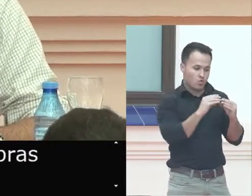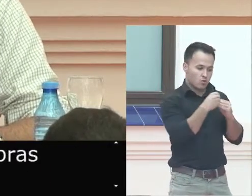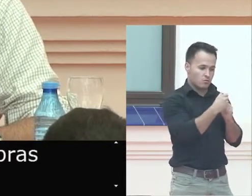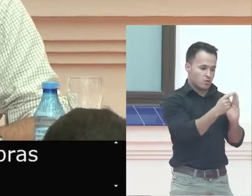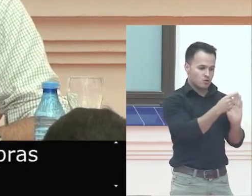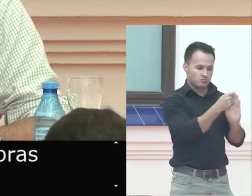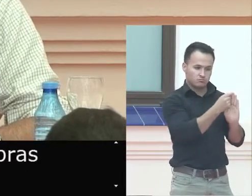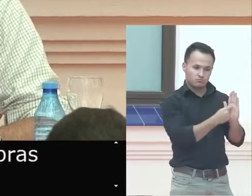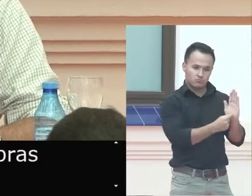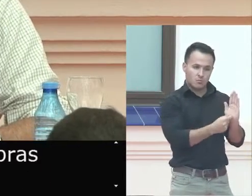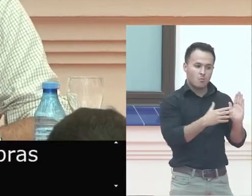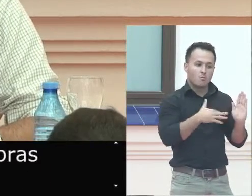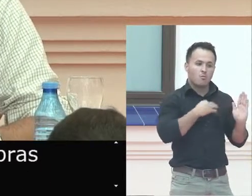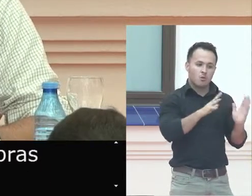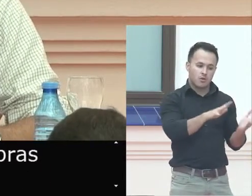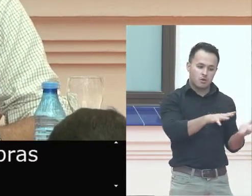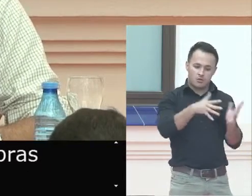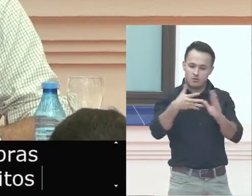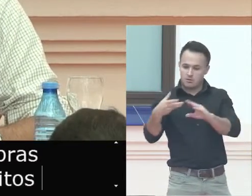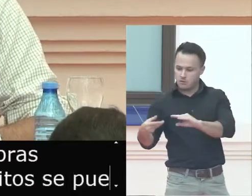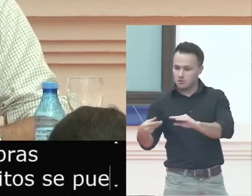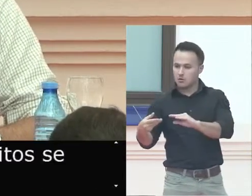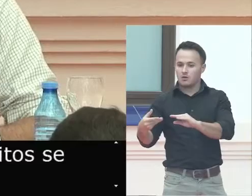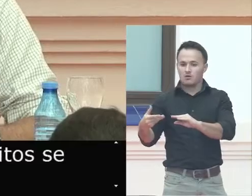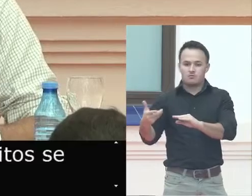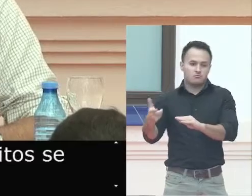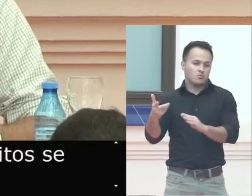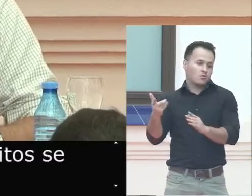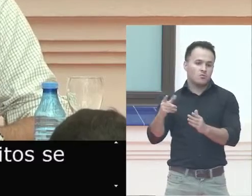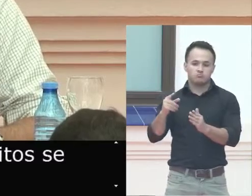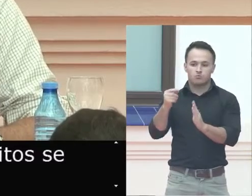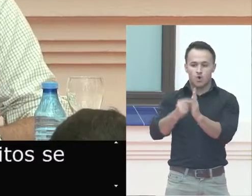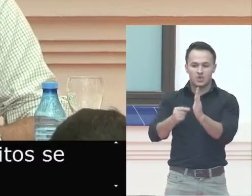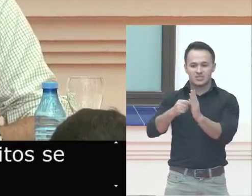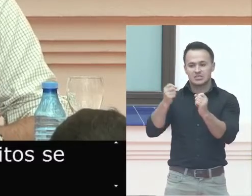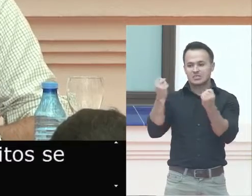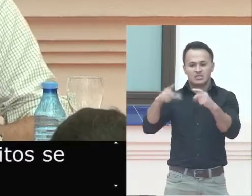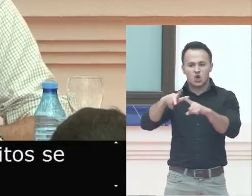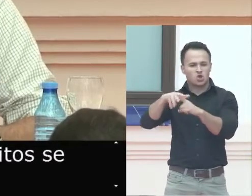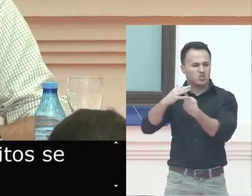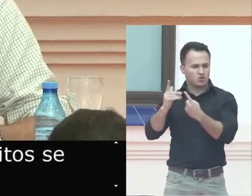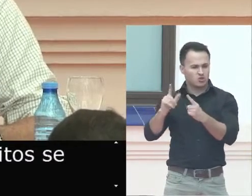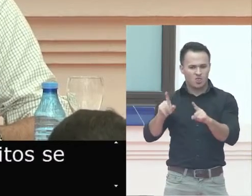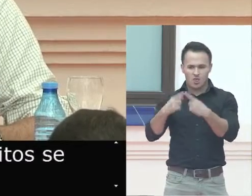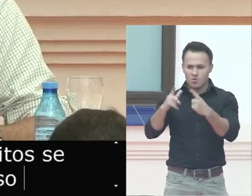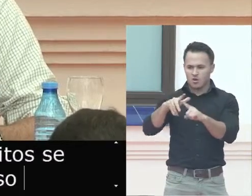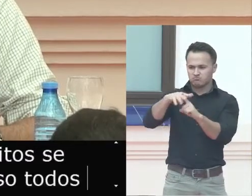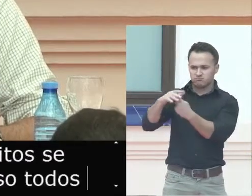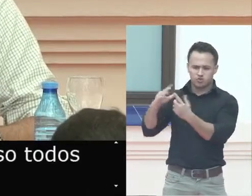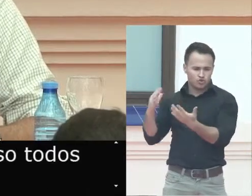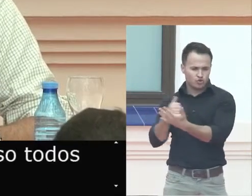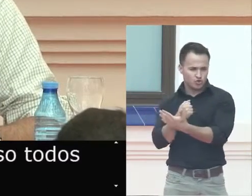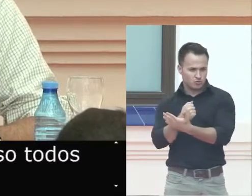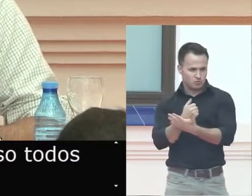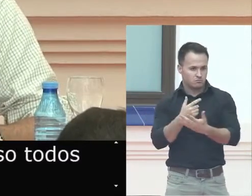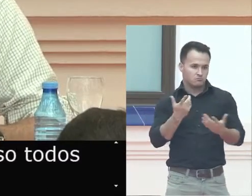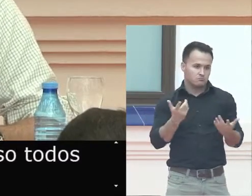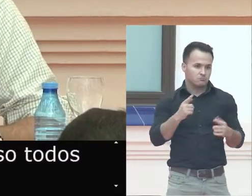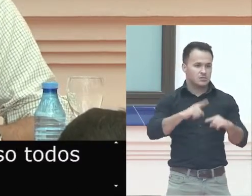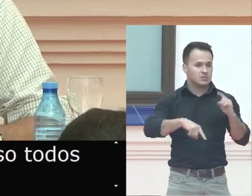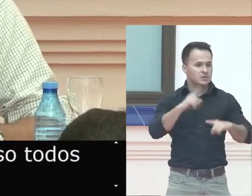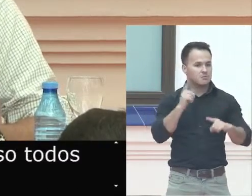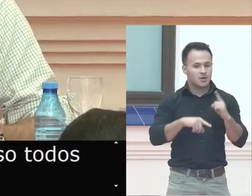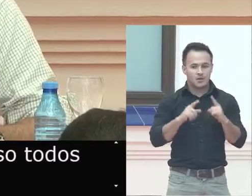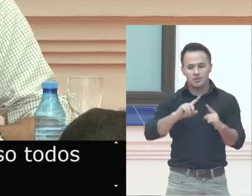documento y utilizar en un pliego de condiciones sin contexto. Entonces, por eso todos los requisitos tienen sus propias condiciones de aplicación. Y